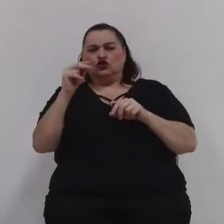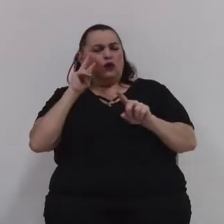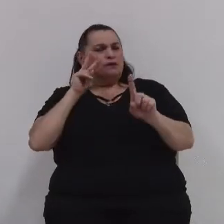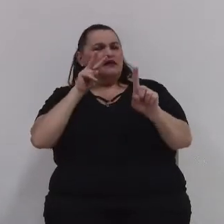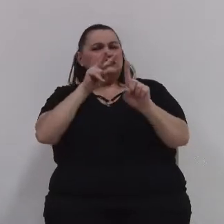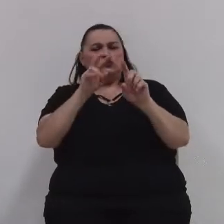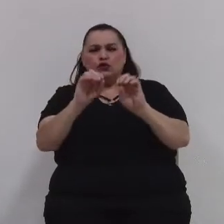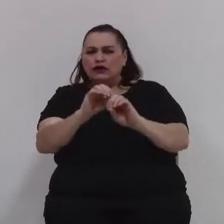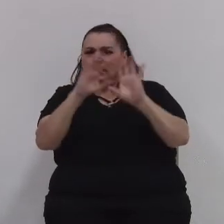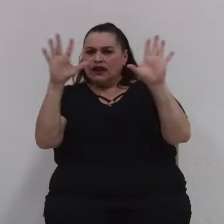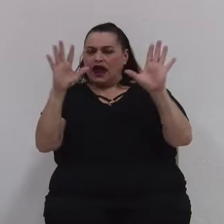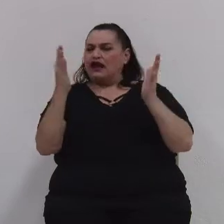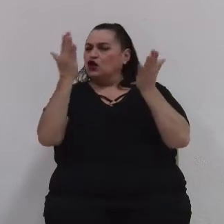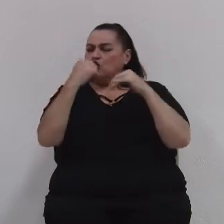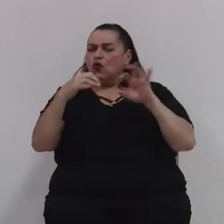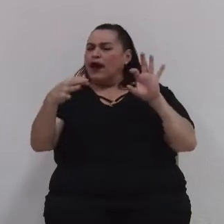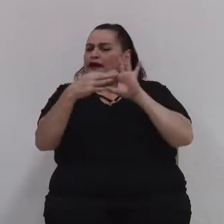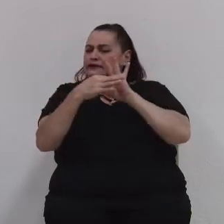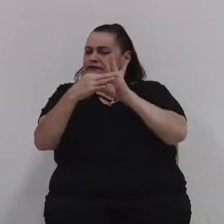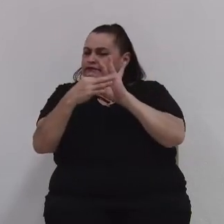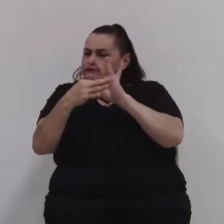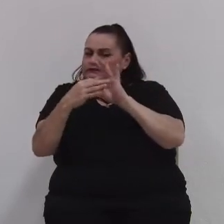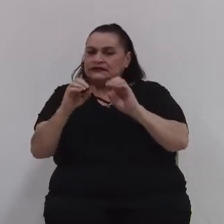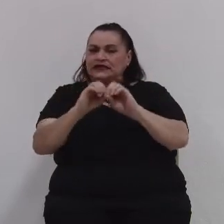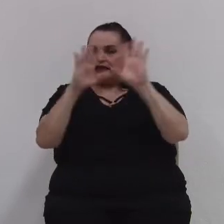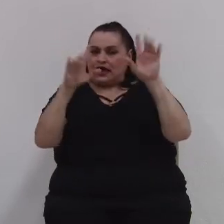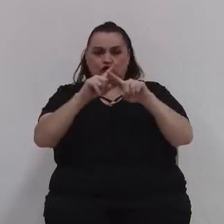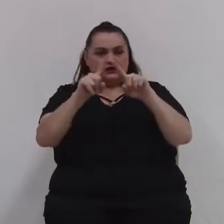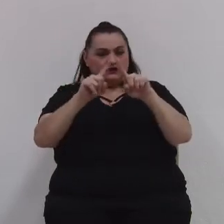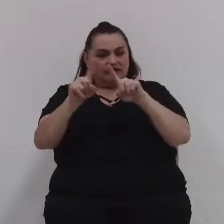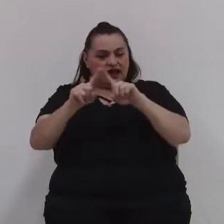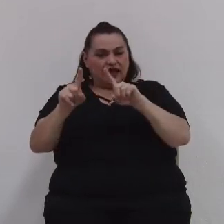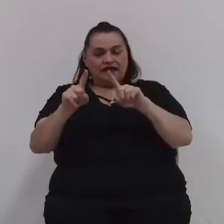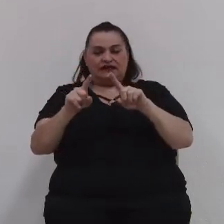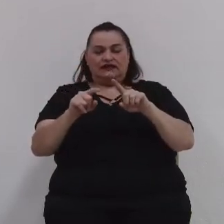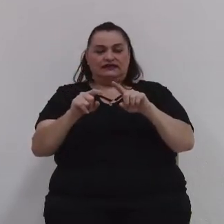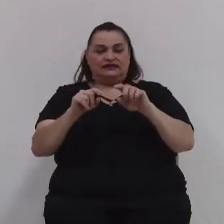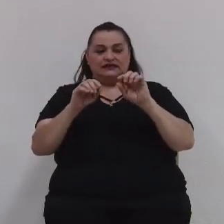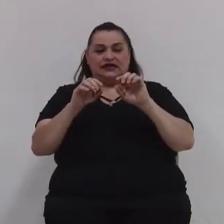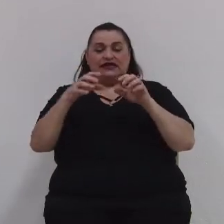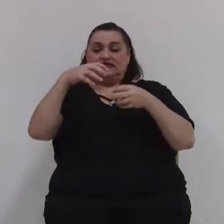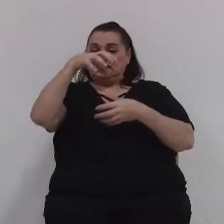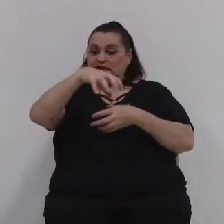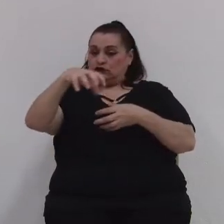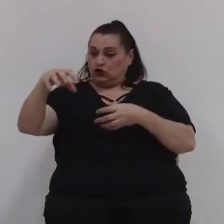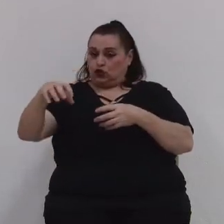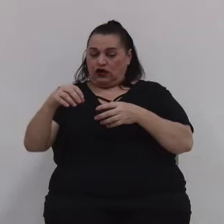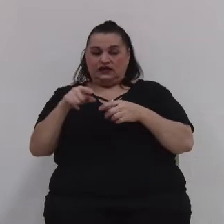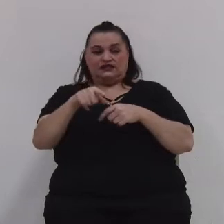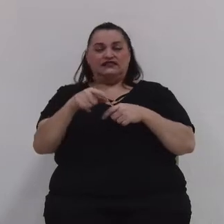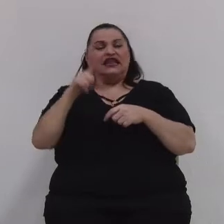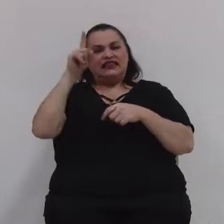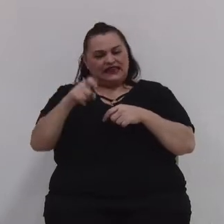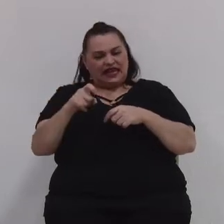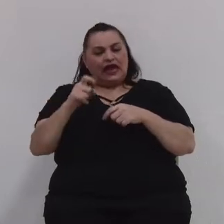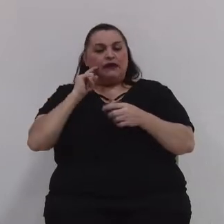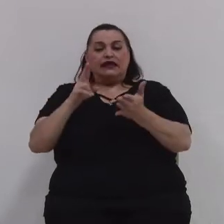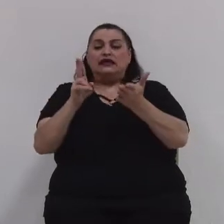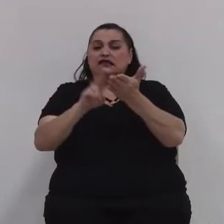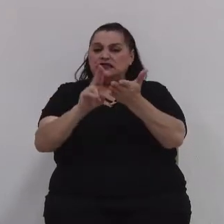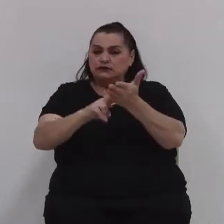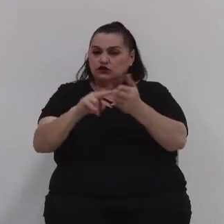clara, que no tienen lazos claros con los diversos segmentos de la ciudadanía. Hay que elevar umbrales para inscripción de